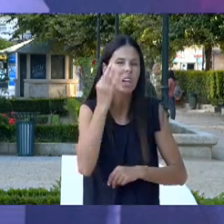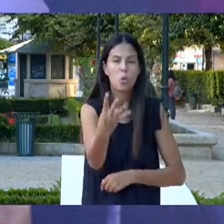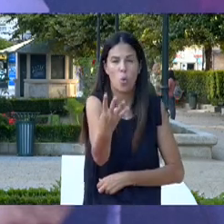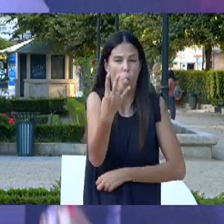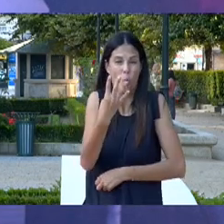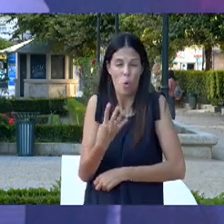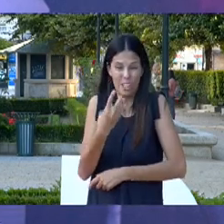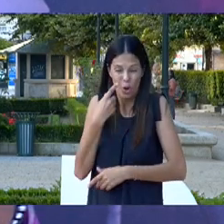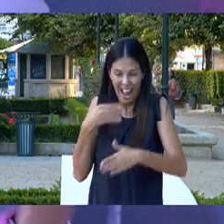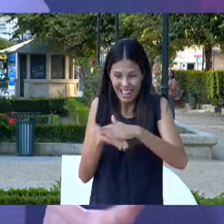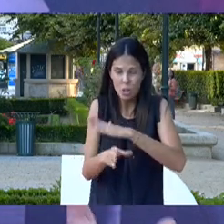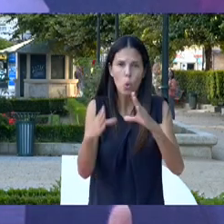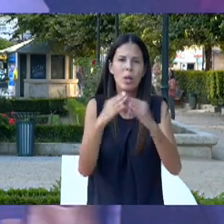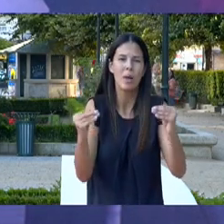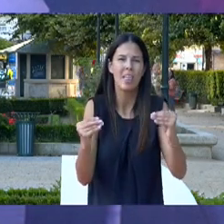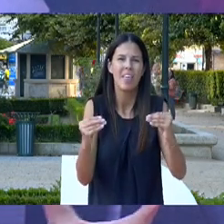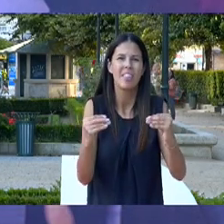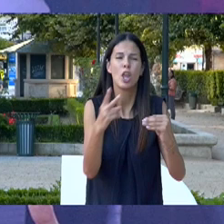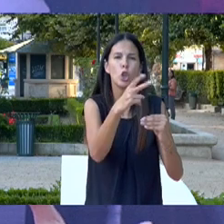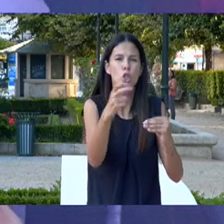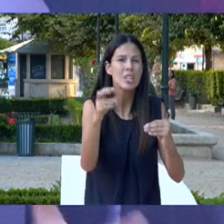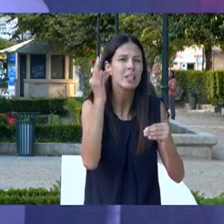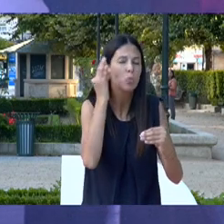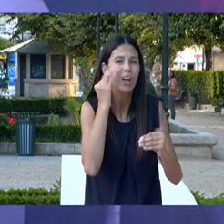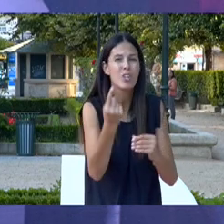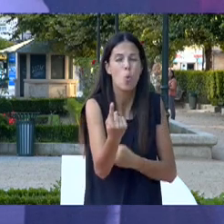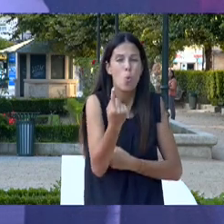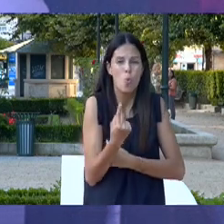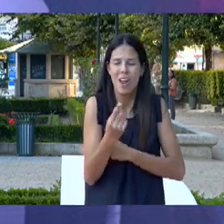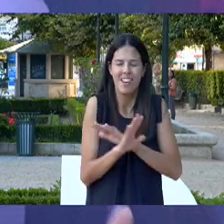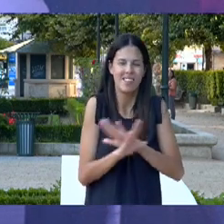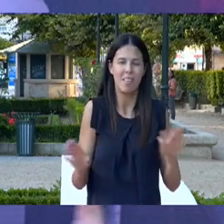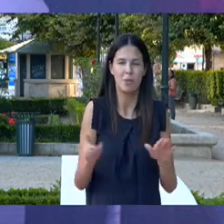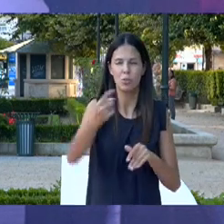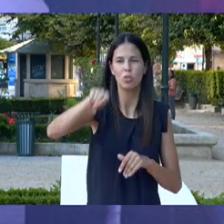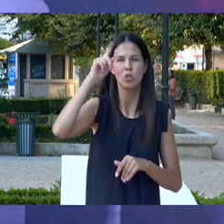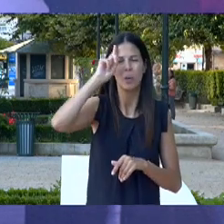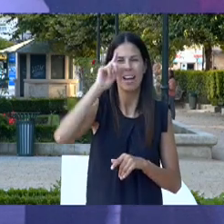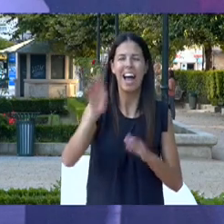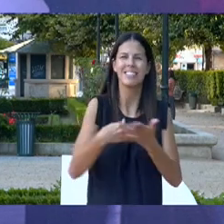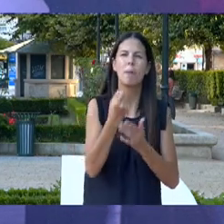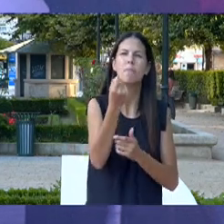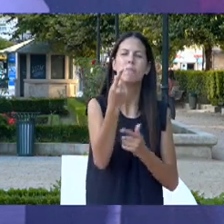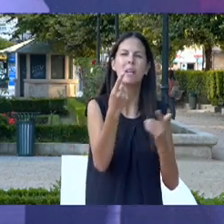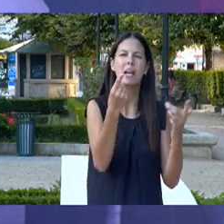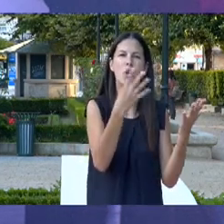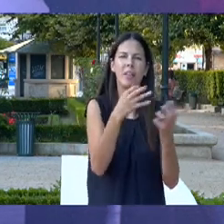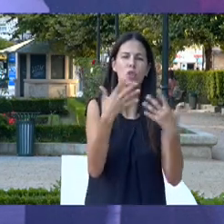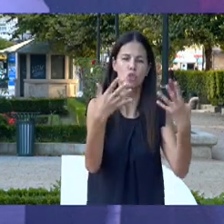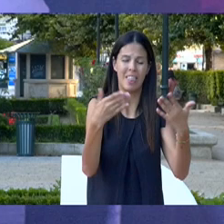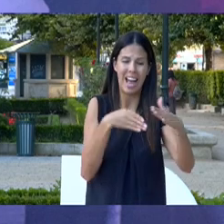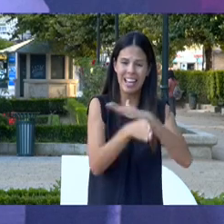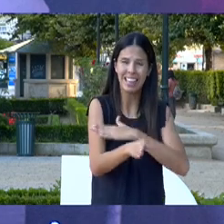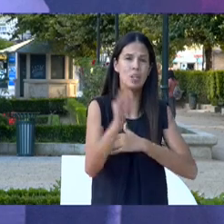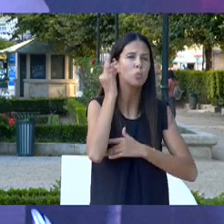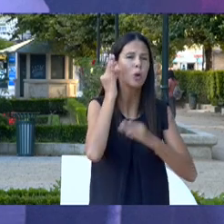asistían á universidade unha de cada 200. De feito, como sabedes, ata 1910 non está autorizado o acceso das